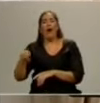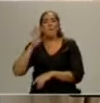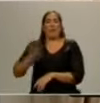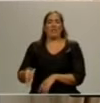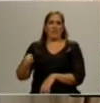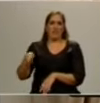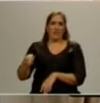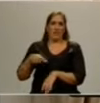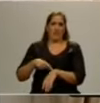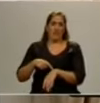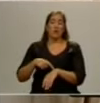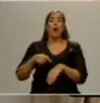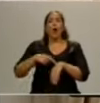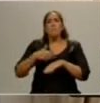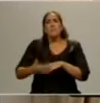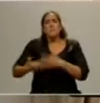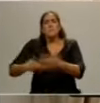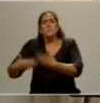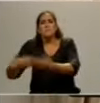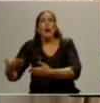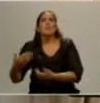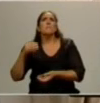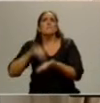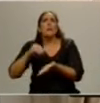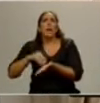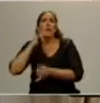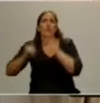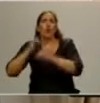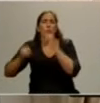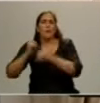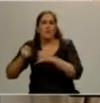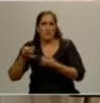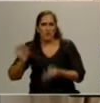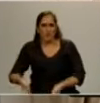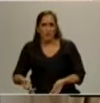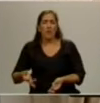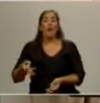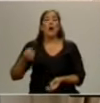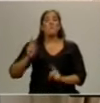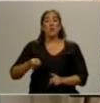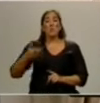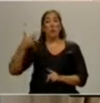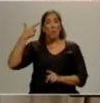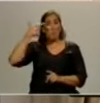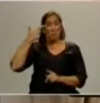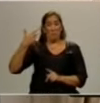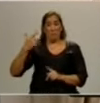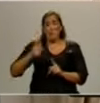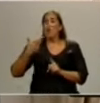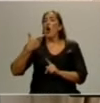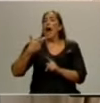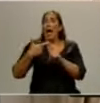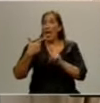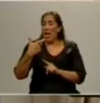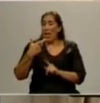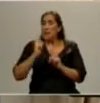aparecer nuevos datos. Los datos eran que la pistola que había producido la muerte